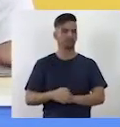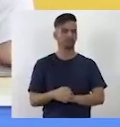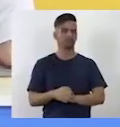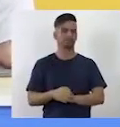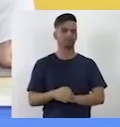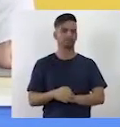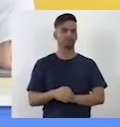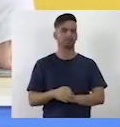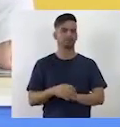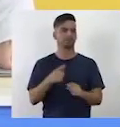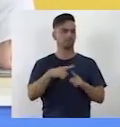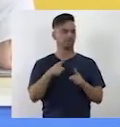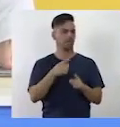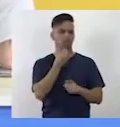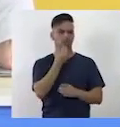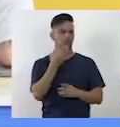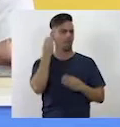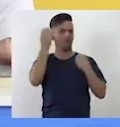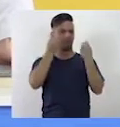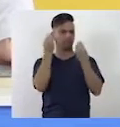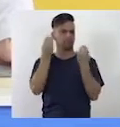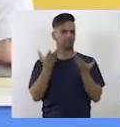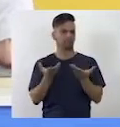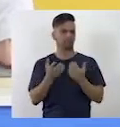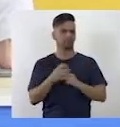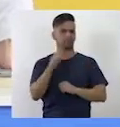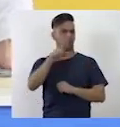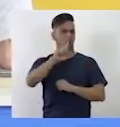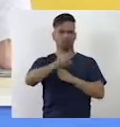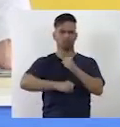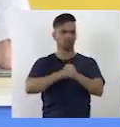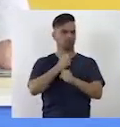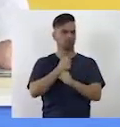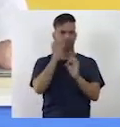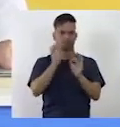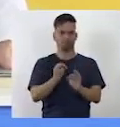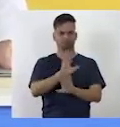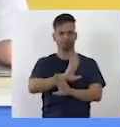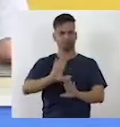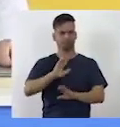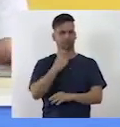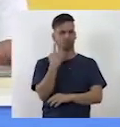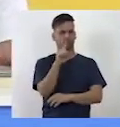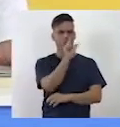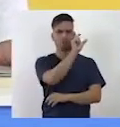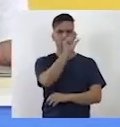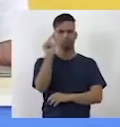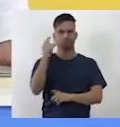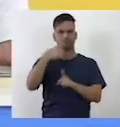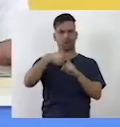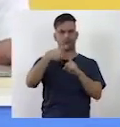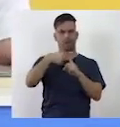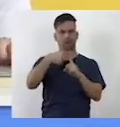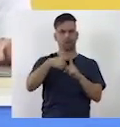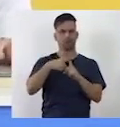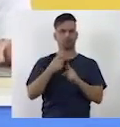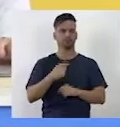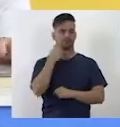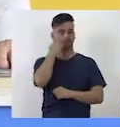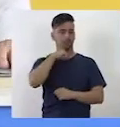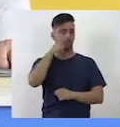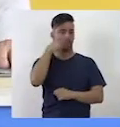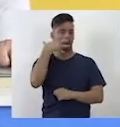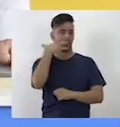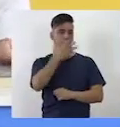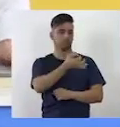expresión hay otras vías que pueden ser analíticas bien que no la voy a utilizar ahora voy a usar la tren cálculo porque es la de